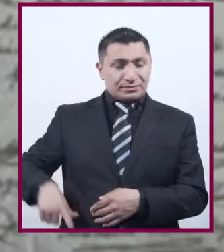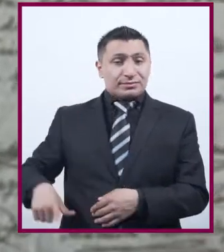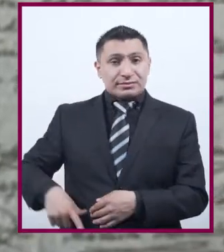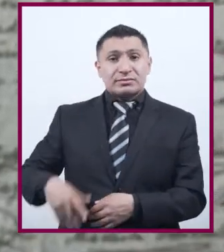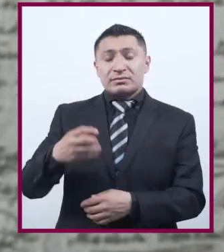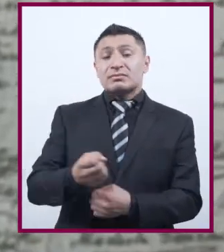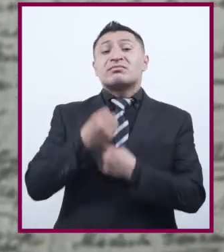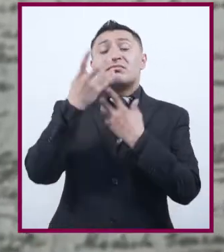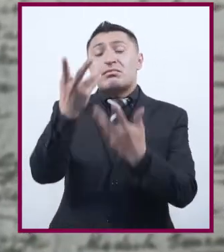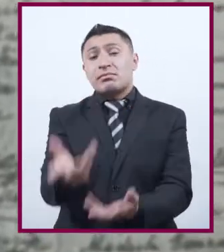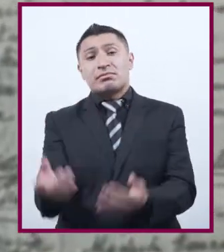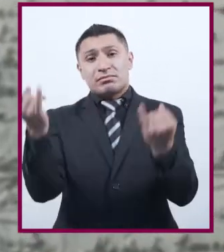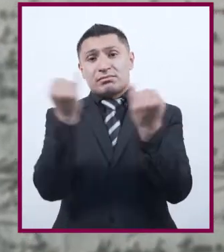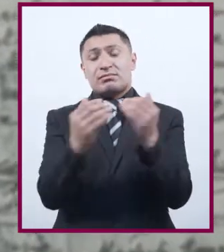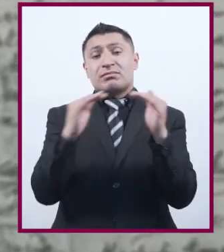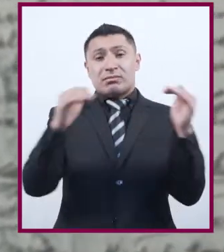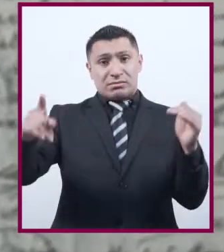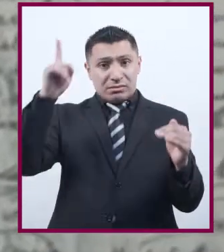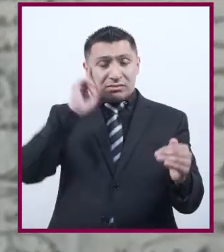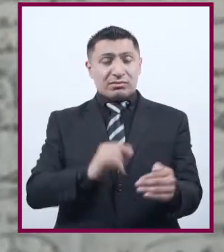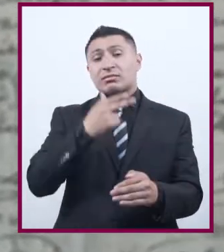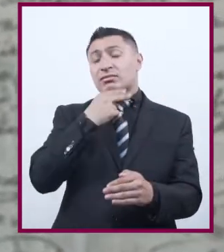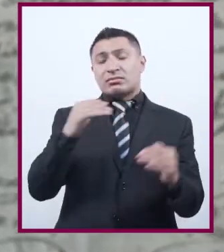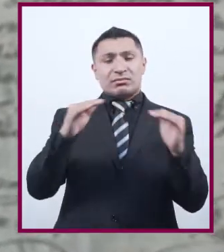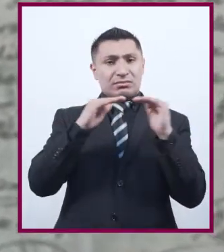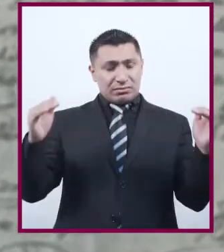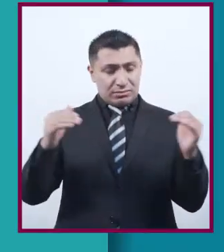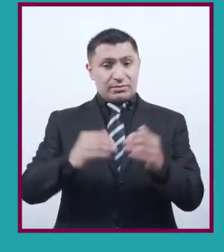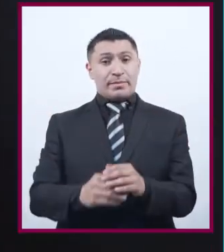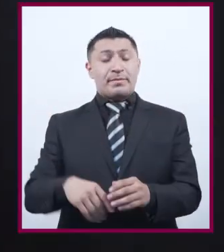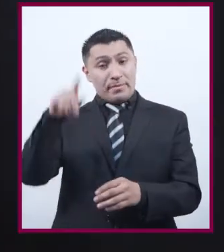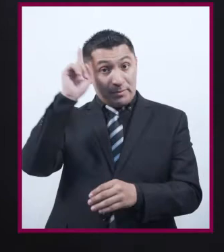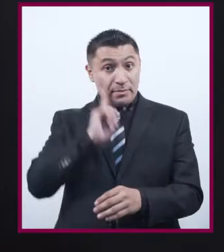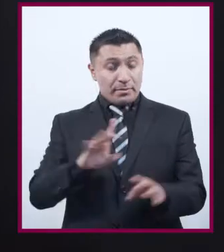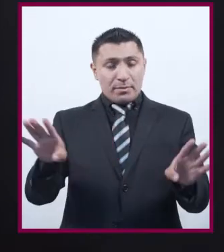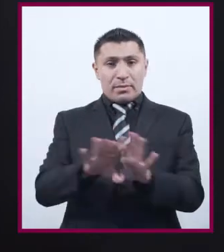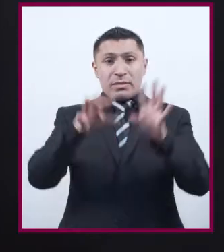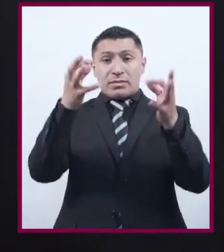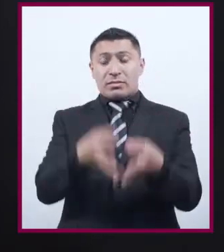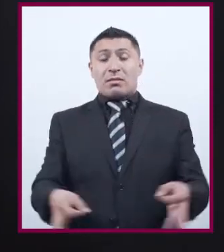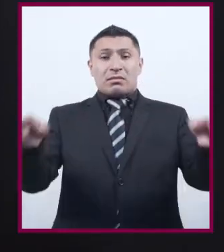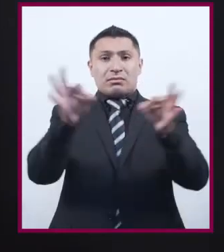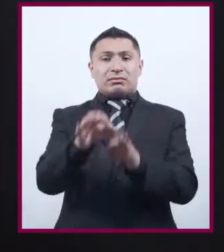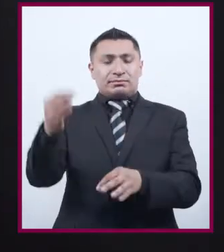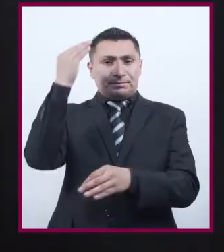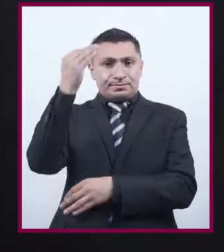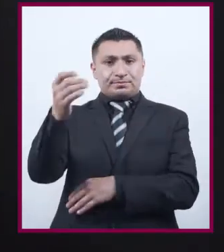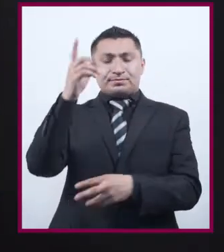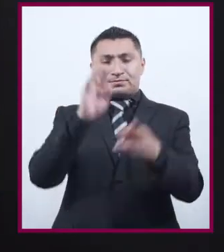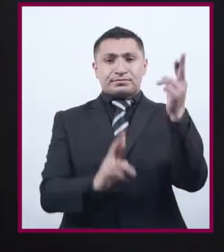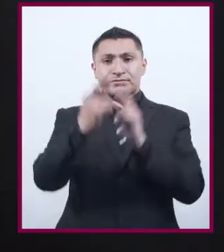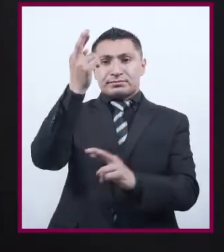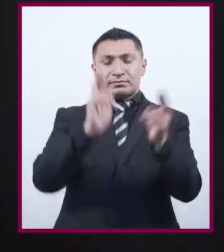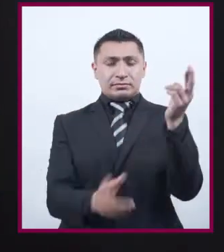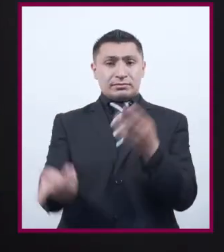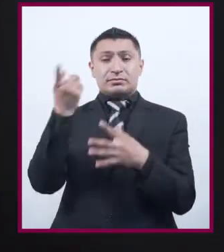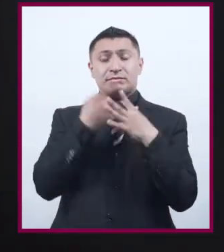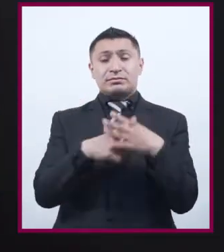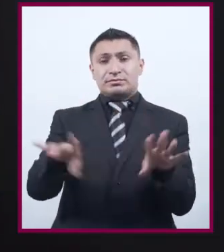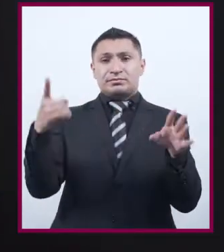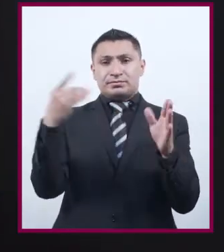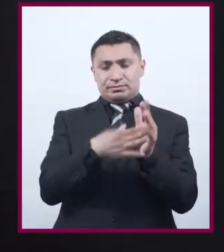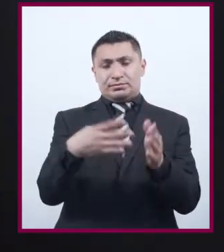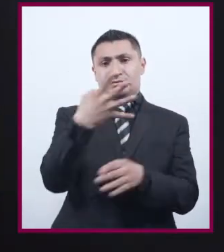porfiriato y se expresaron por la igualdad de la mujer y el hombre. Las mujeres fueron agentes centrales durante el periodo revolucionario,